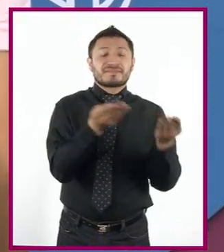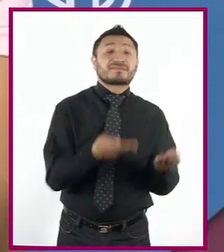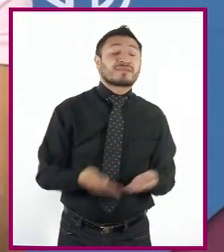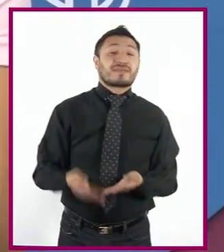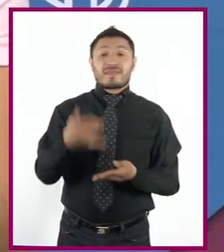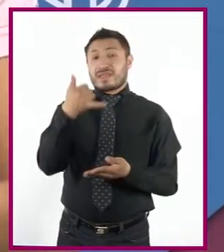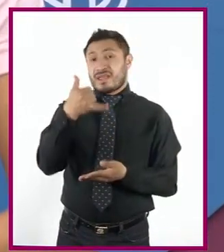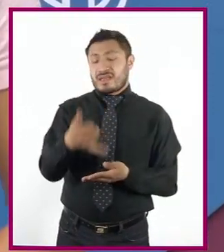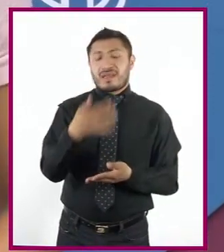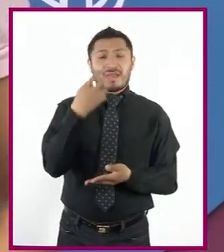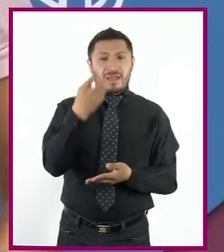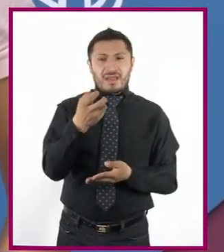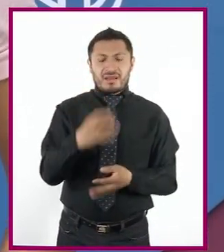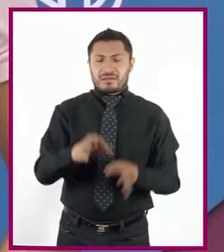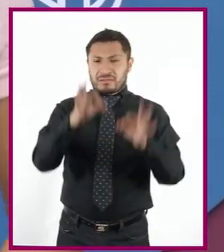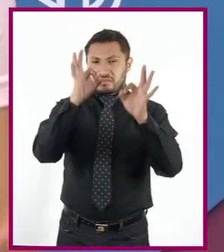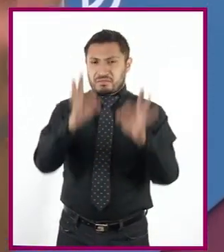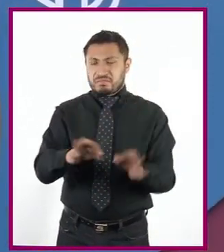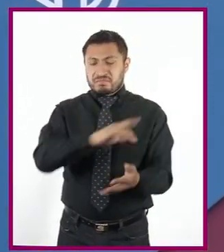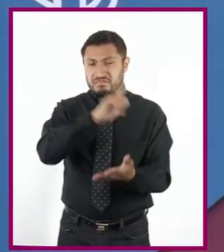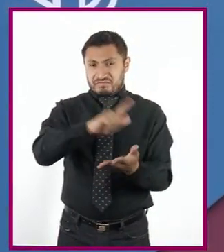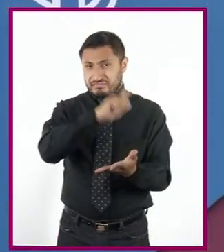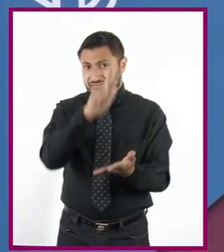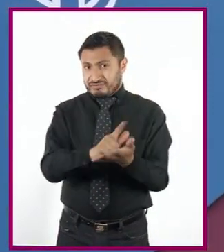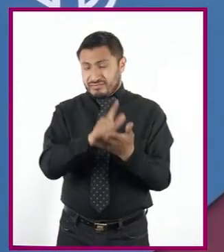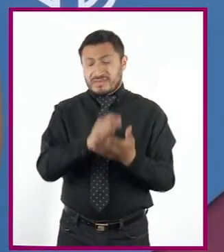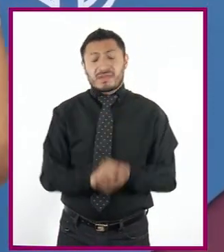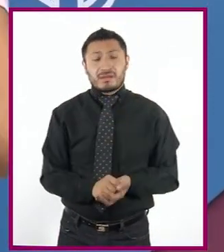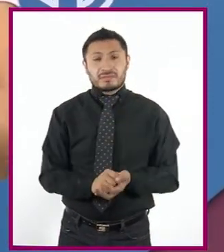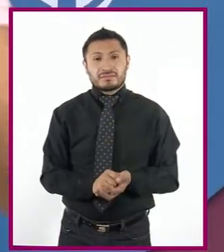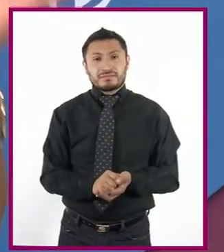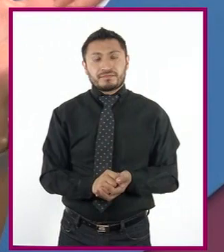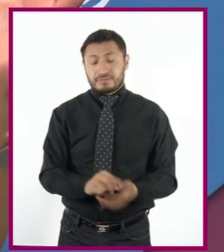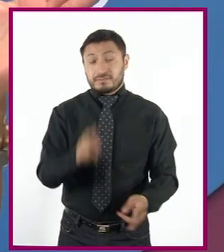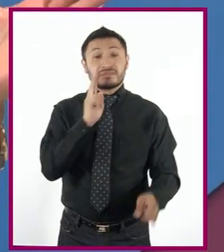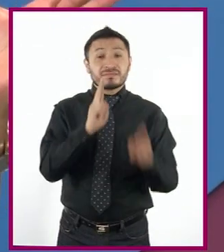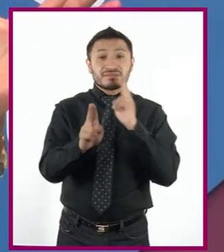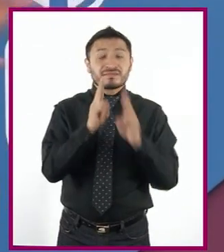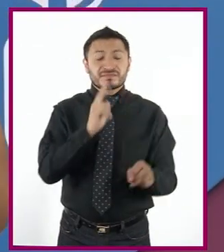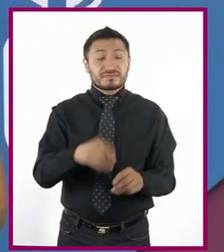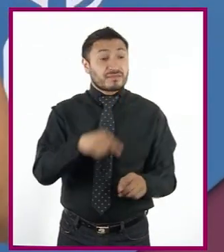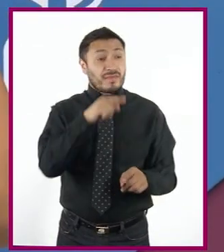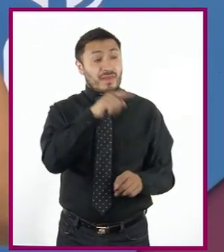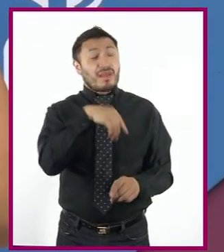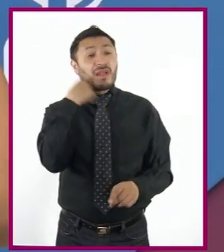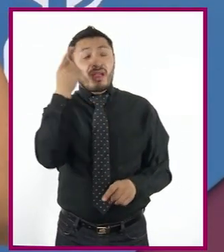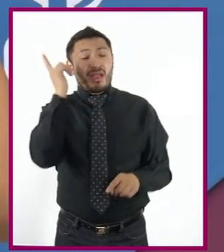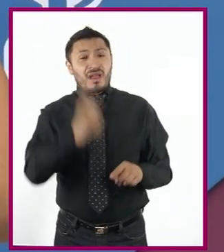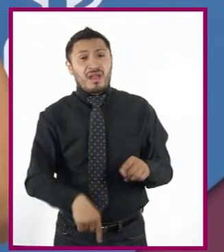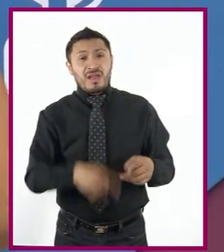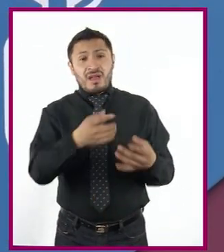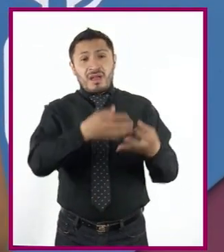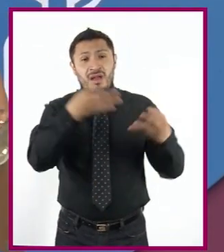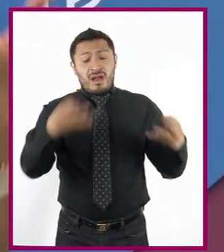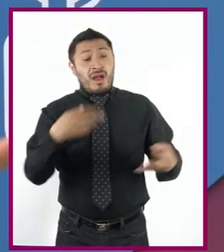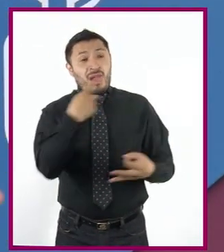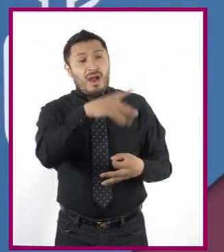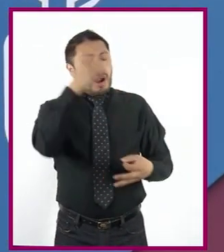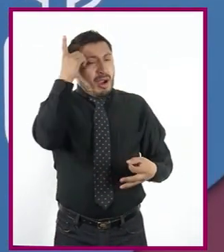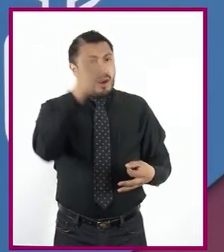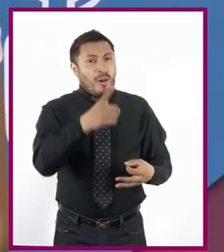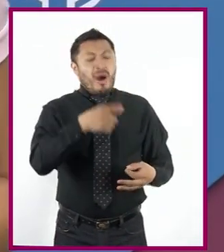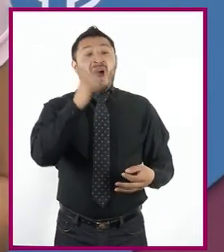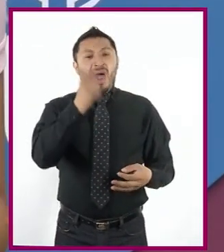es estrictamente legal. En la noticia "quieren quitar su tierra a ejidatarios", se